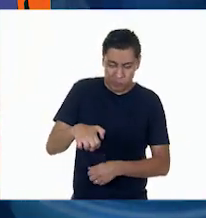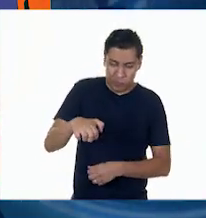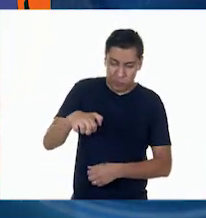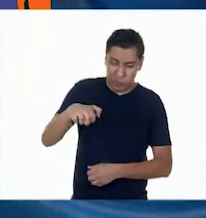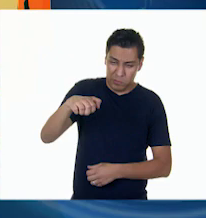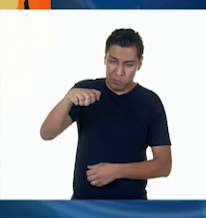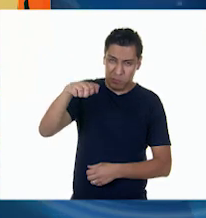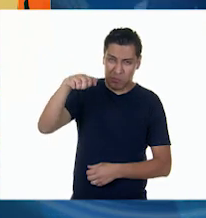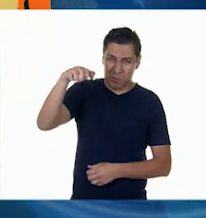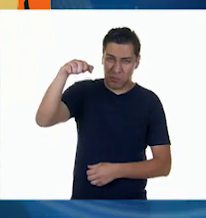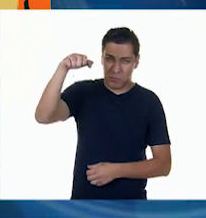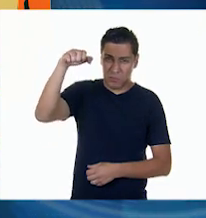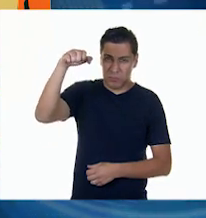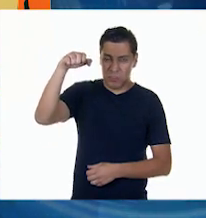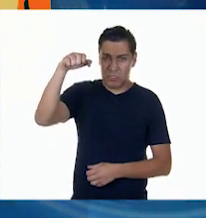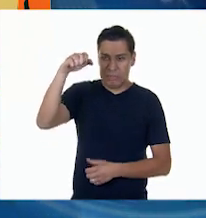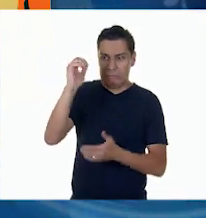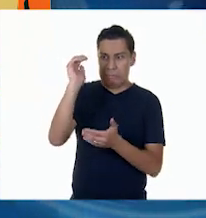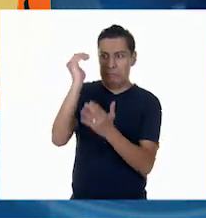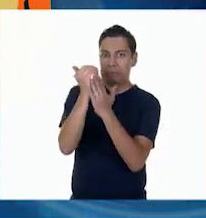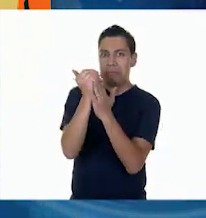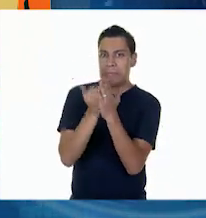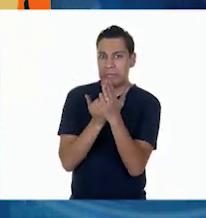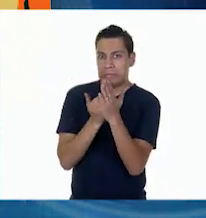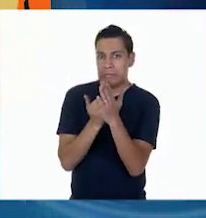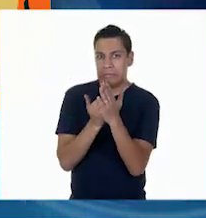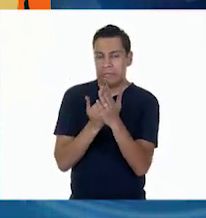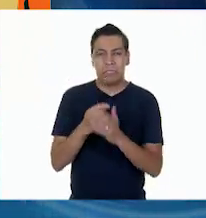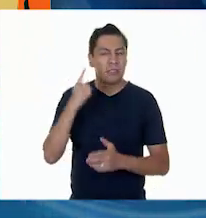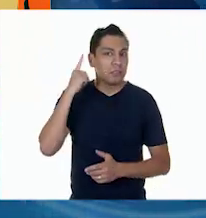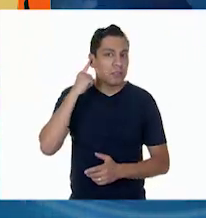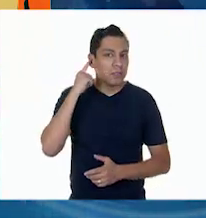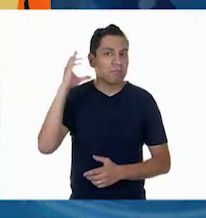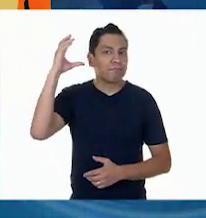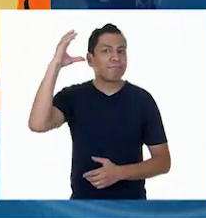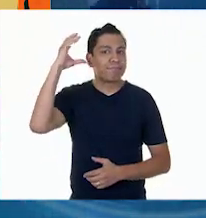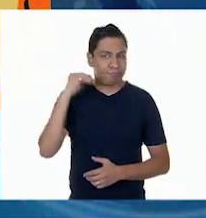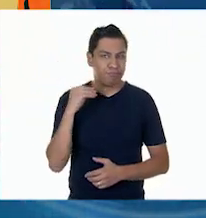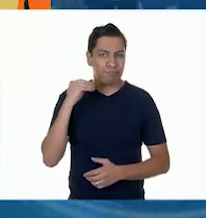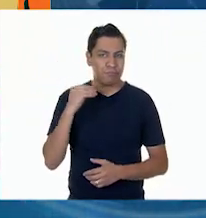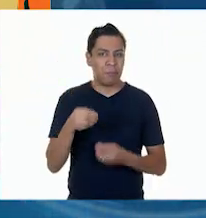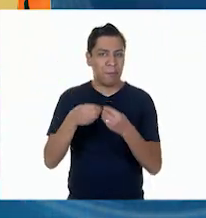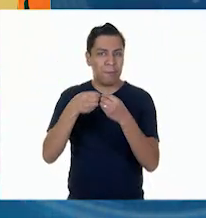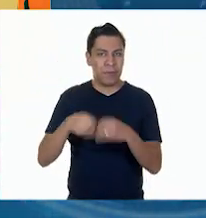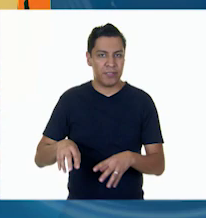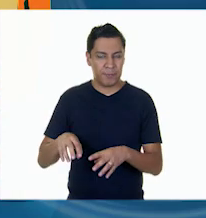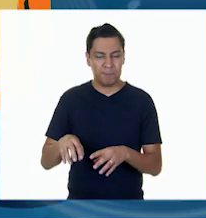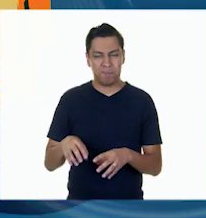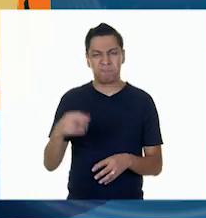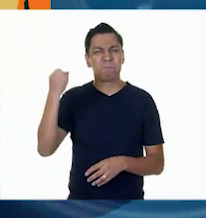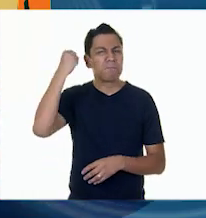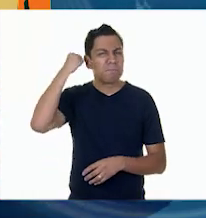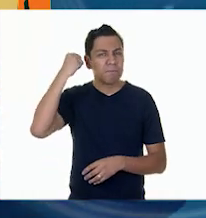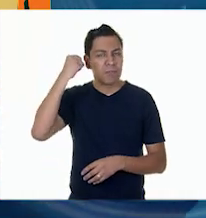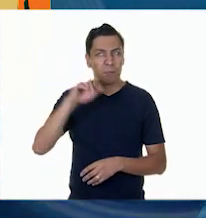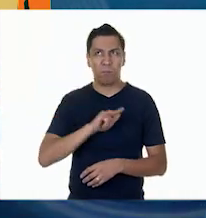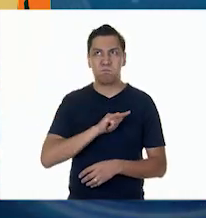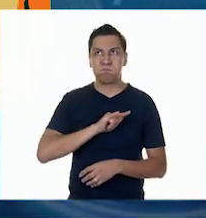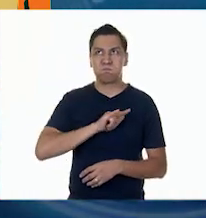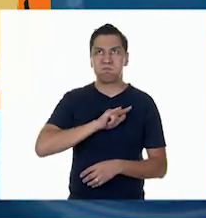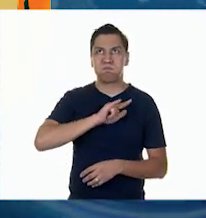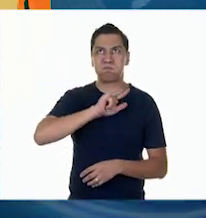adultos. ¿Qué sonidos son los que más pueden dañarnos? Los sonidos fuertes. ¿Cómo qué sonidos son fuertes? El despegar de un